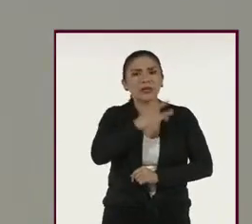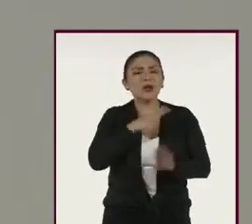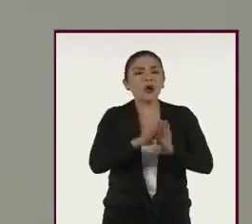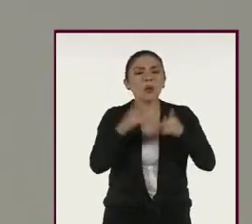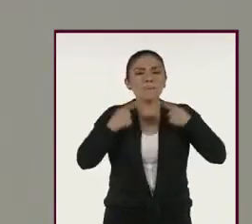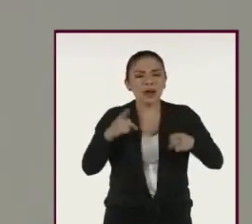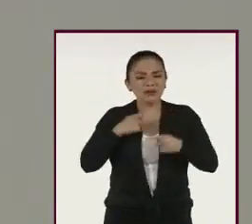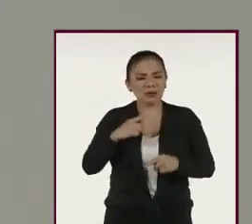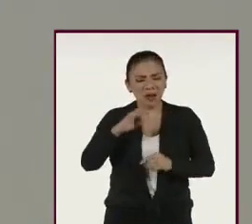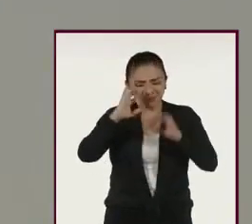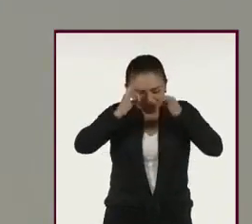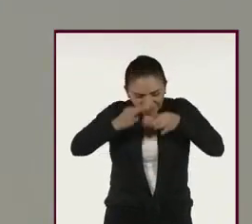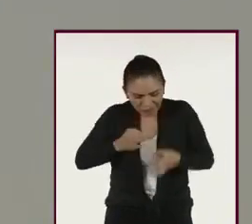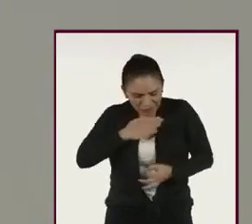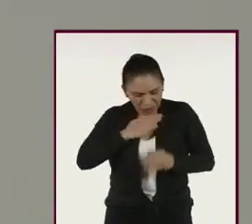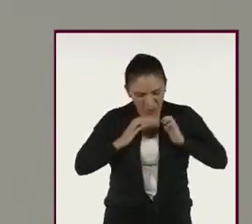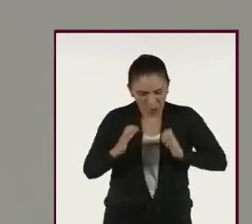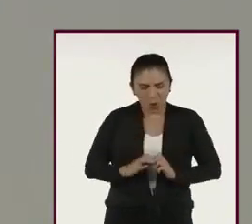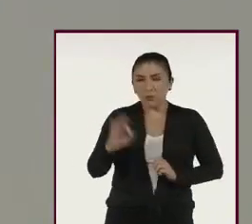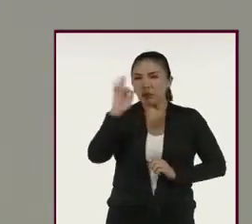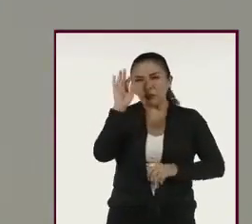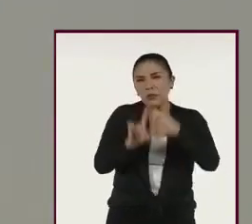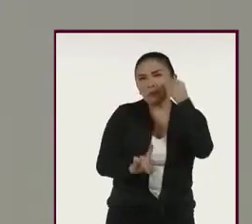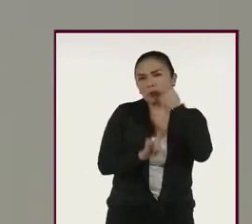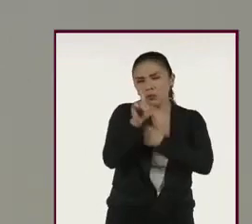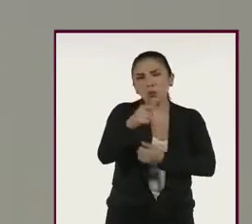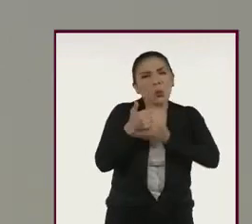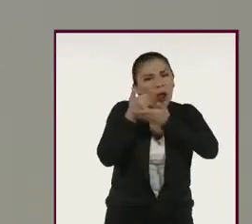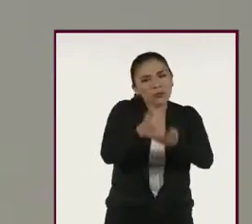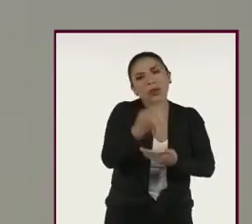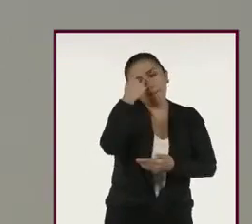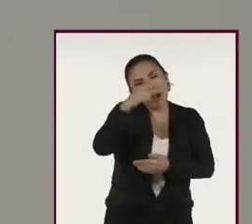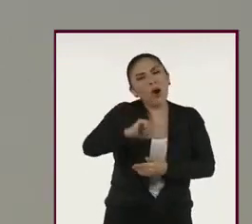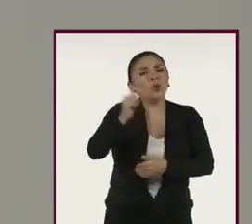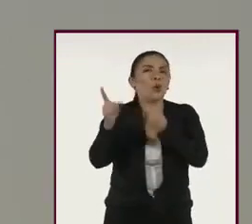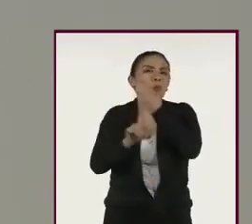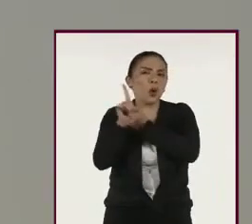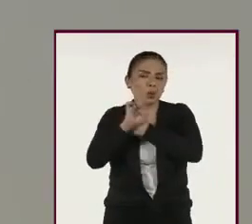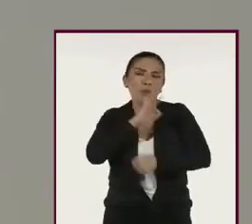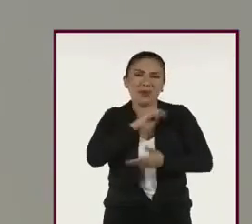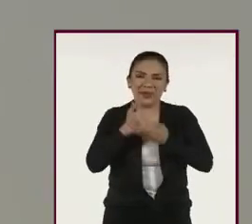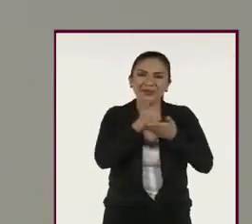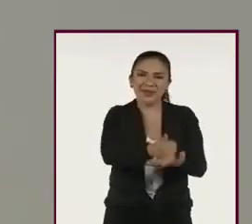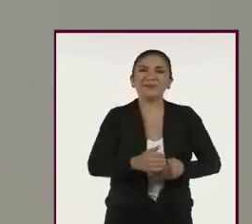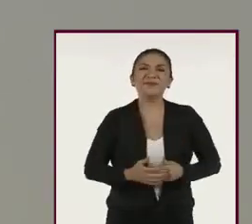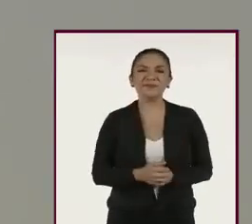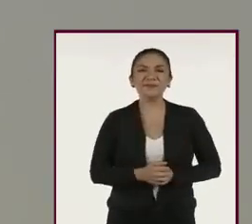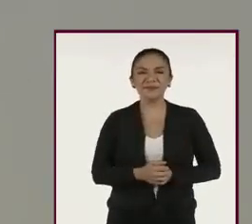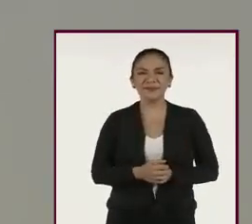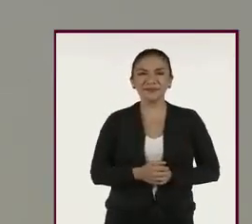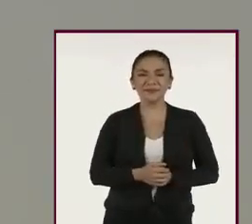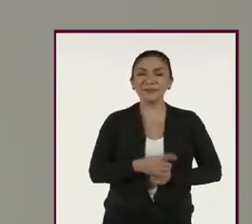del propio cuerpo y si es que se llegan a presentar pues algunas otras alteraciones. Y